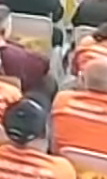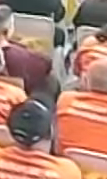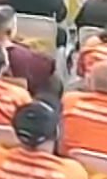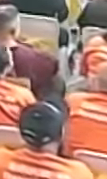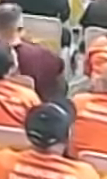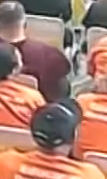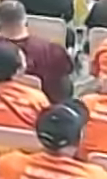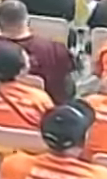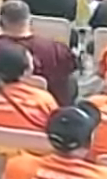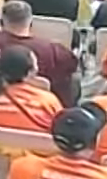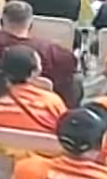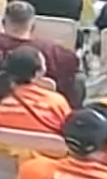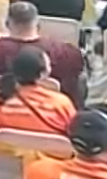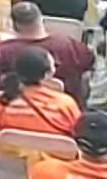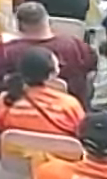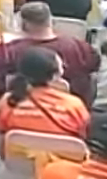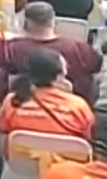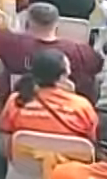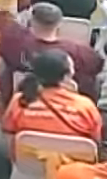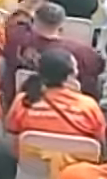Avanzar integralmente.